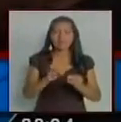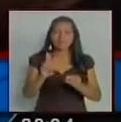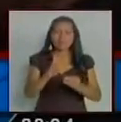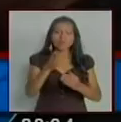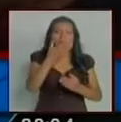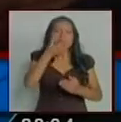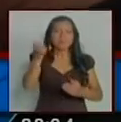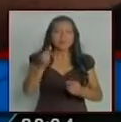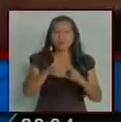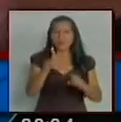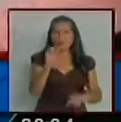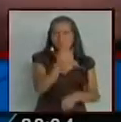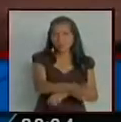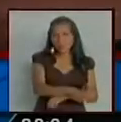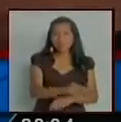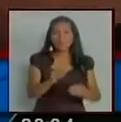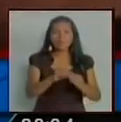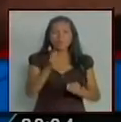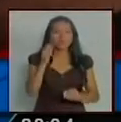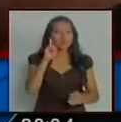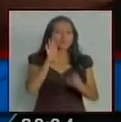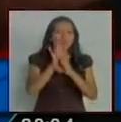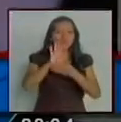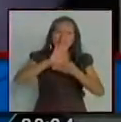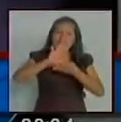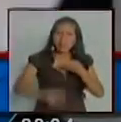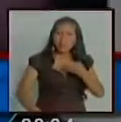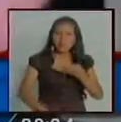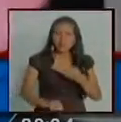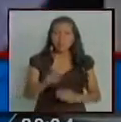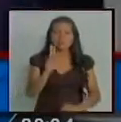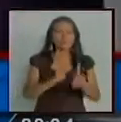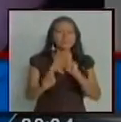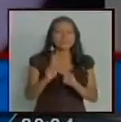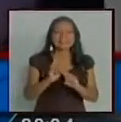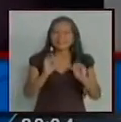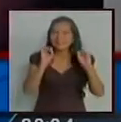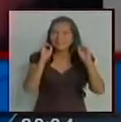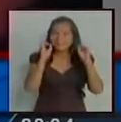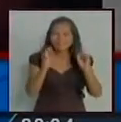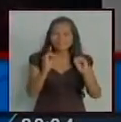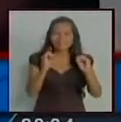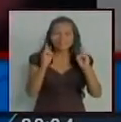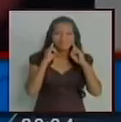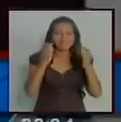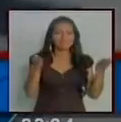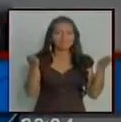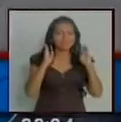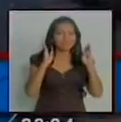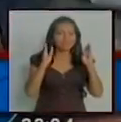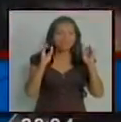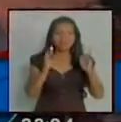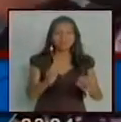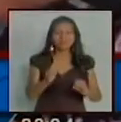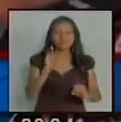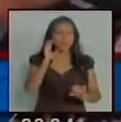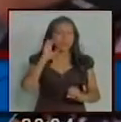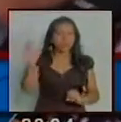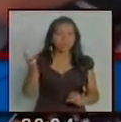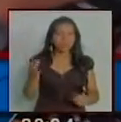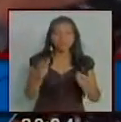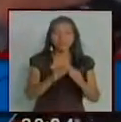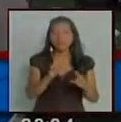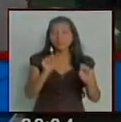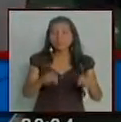hacerlo. Sordera total se manifiesta cuando la persona afectada no tiene capacidad para oír absolutamente nada. En este caso se puede llegar a utilizar